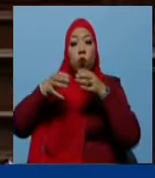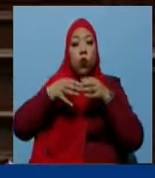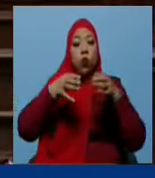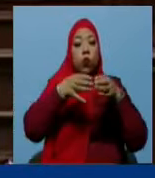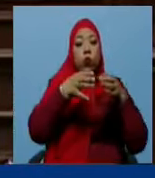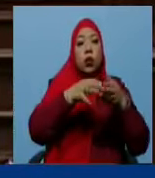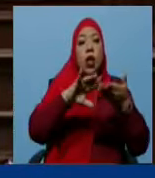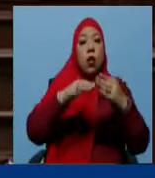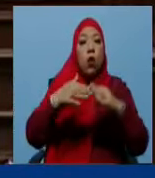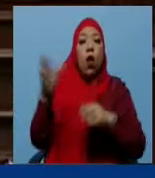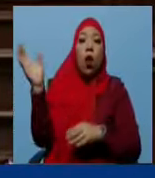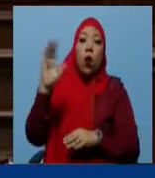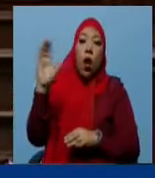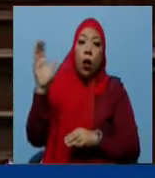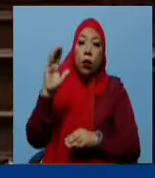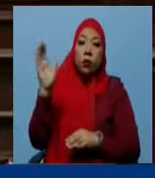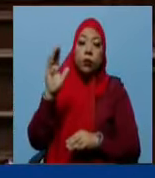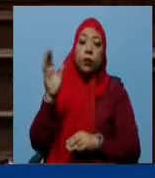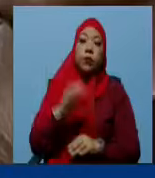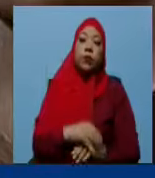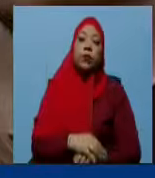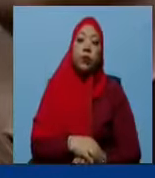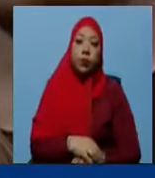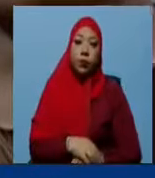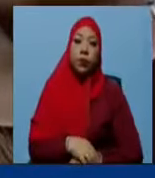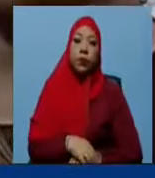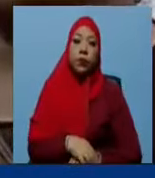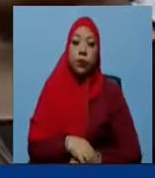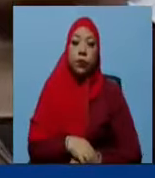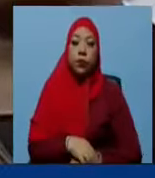los Caracas y más allá.